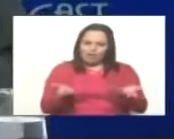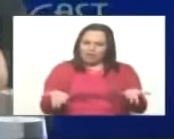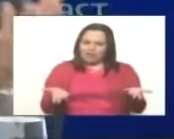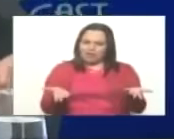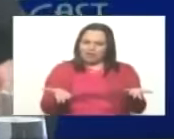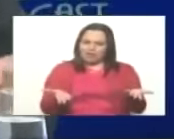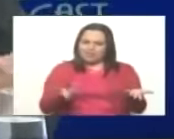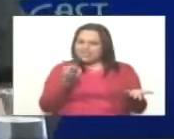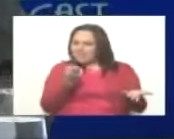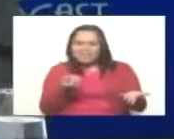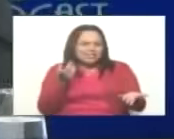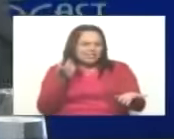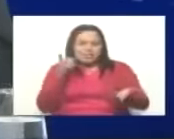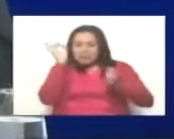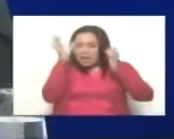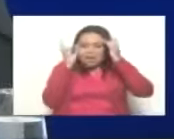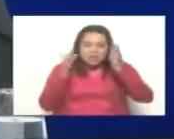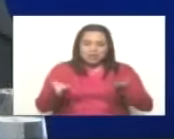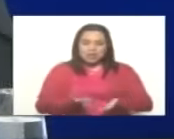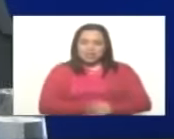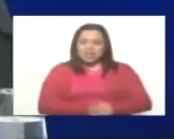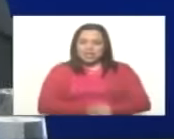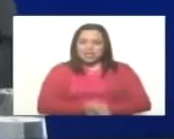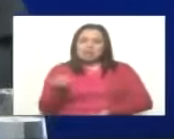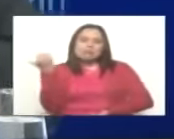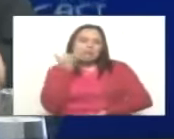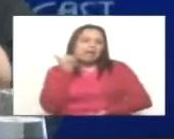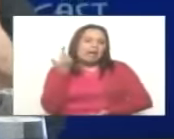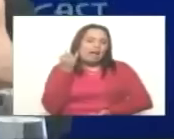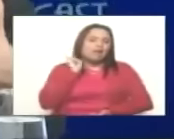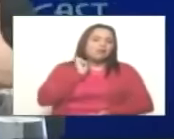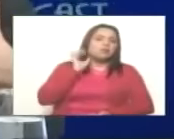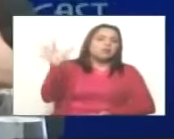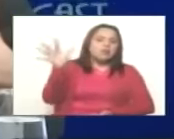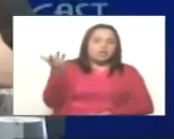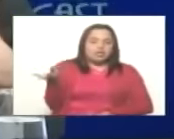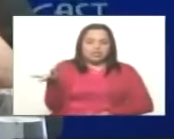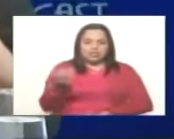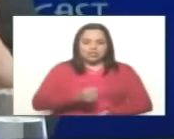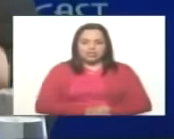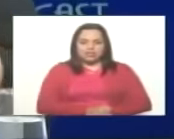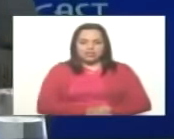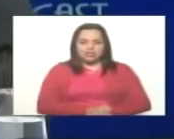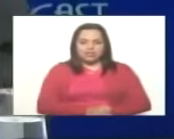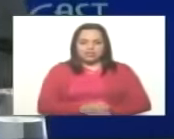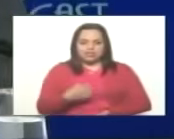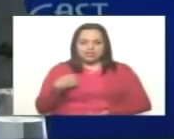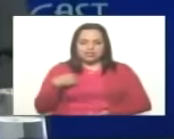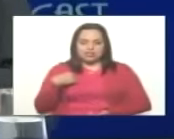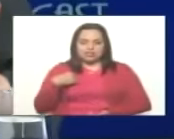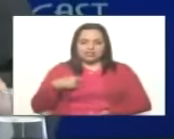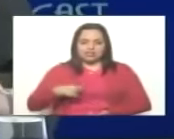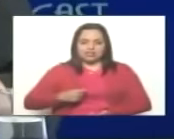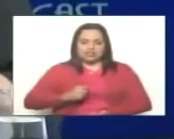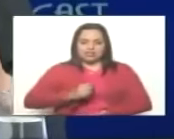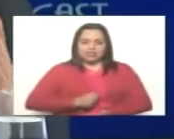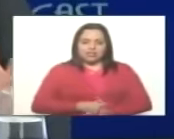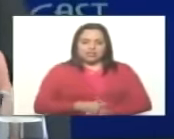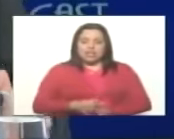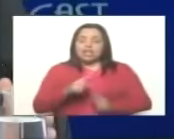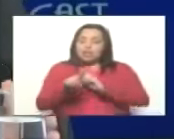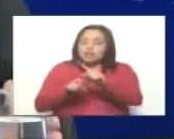no te lo va a creer nadie, menos una puñalada en la yugular. Y lo otro, en el interrogatorio ellos quedaron totalmente